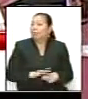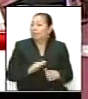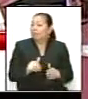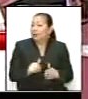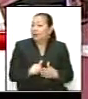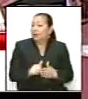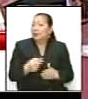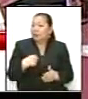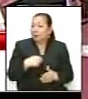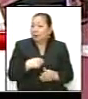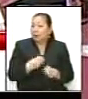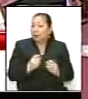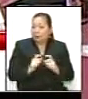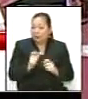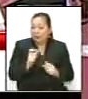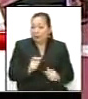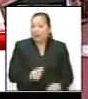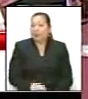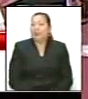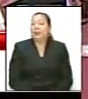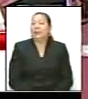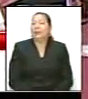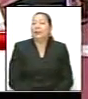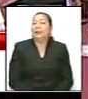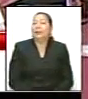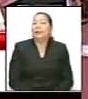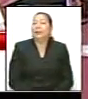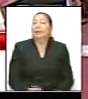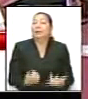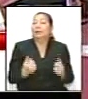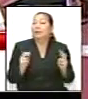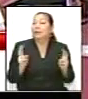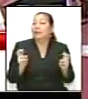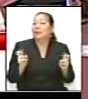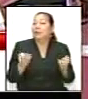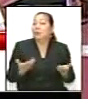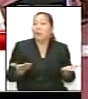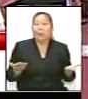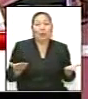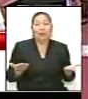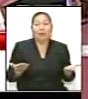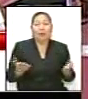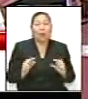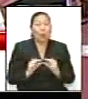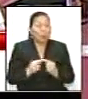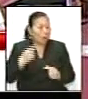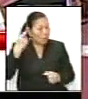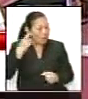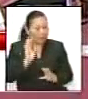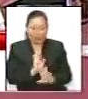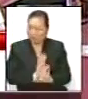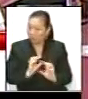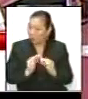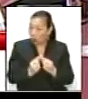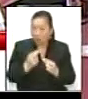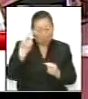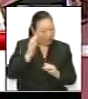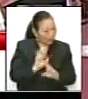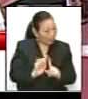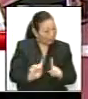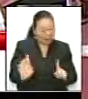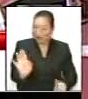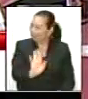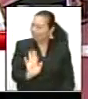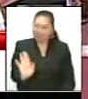debería ser de nosotros como congresistas. Para este tema, presidente, no hay tintes políticos. No existen grupos parlamentarios